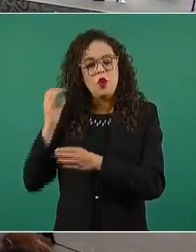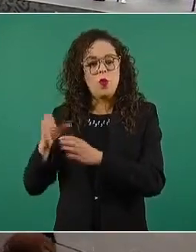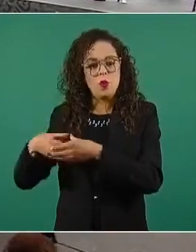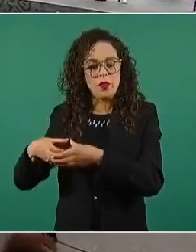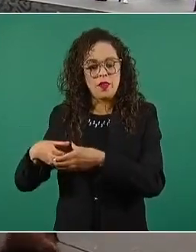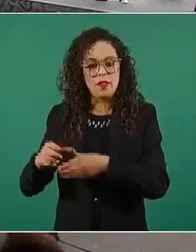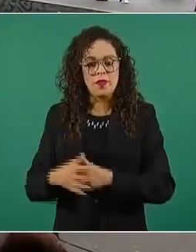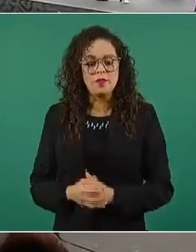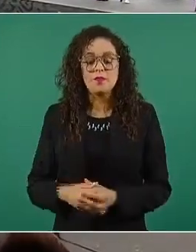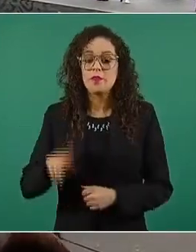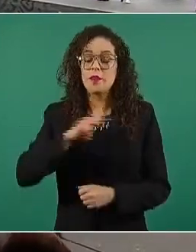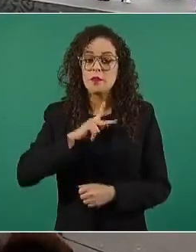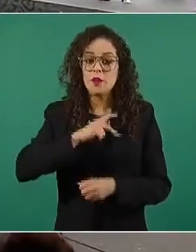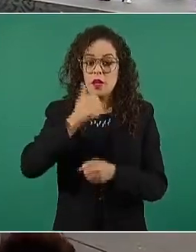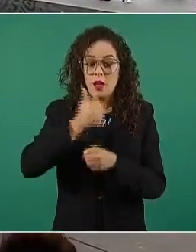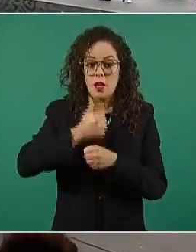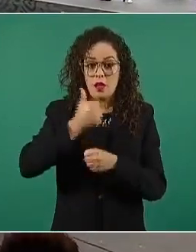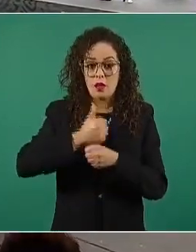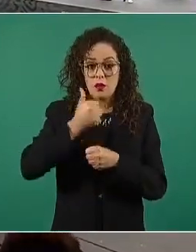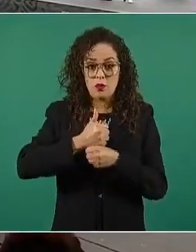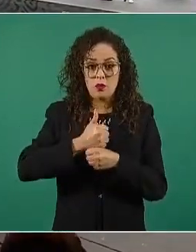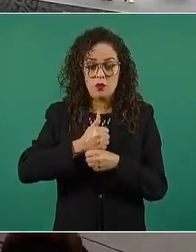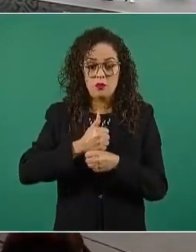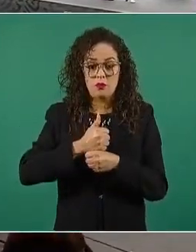Mis abuelos